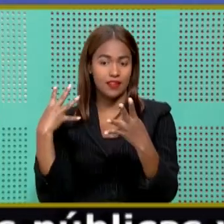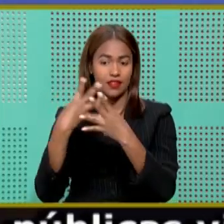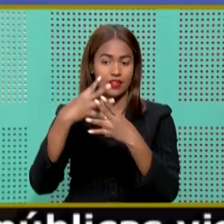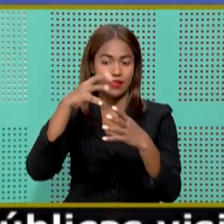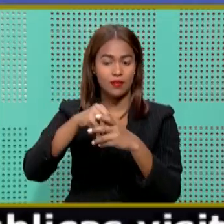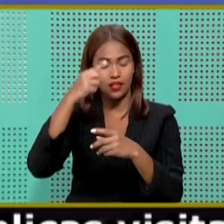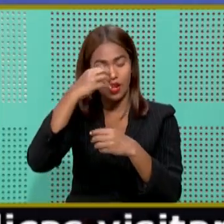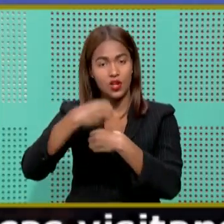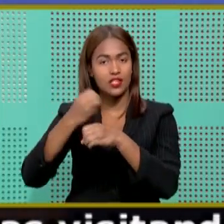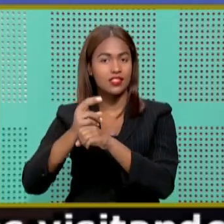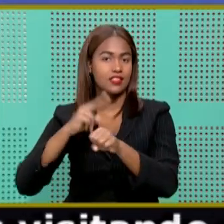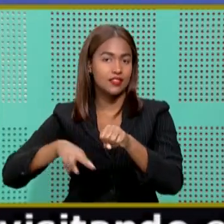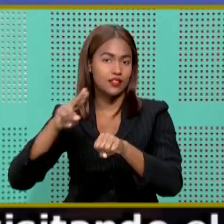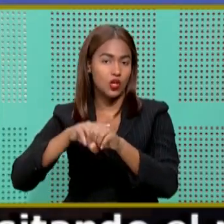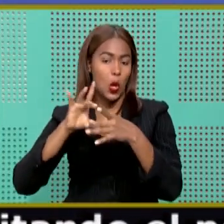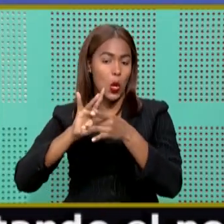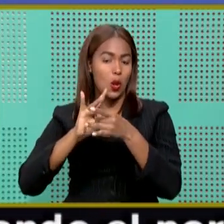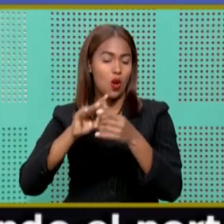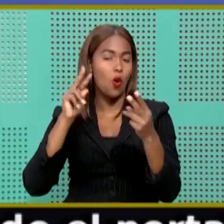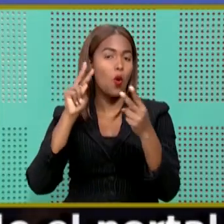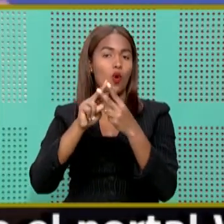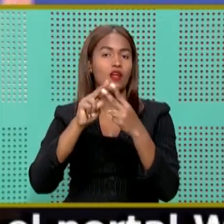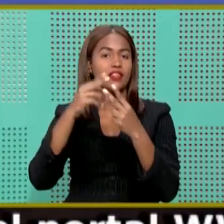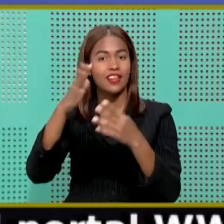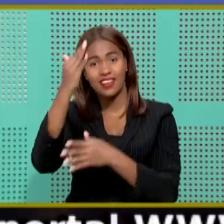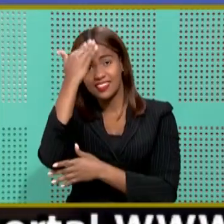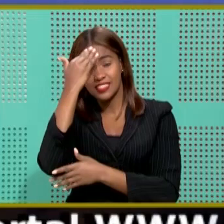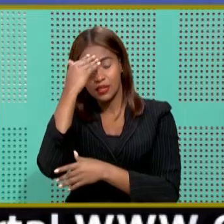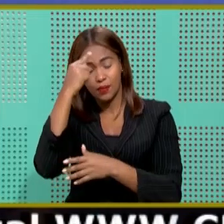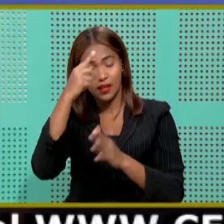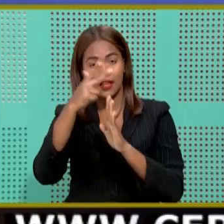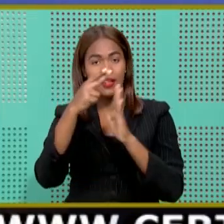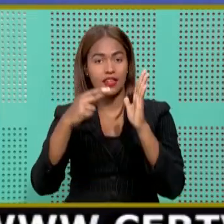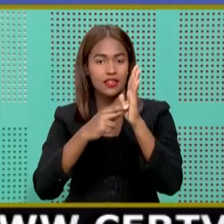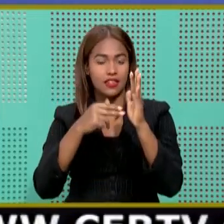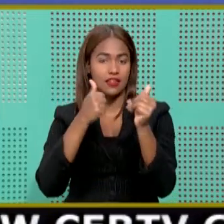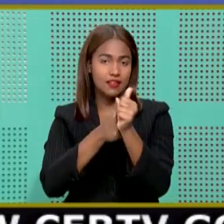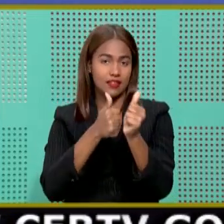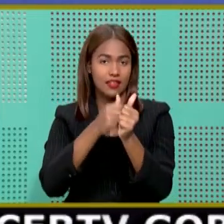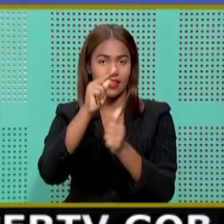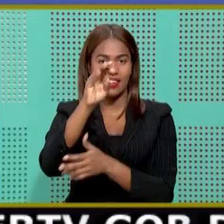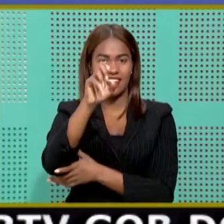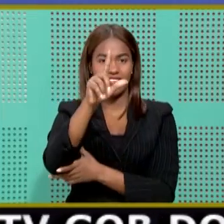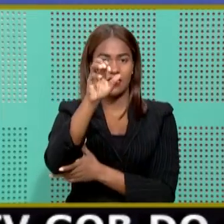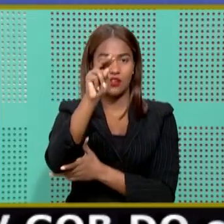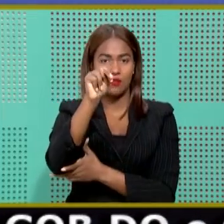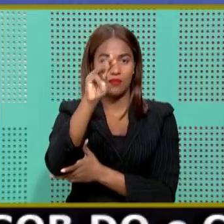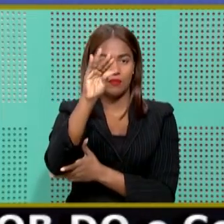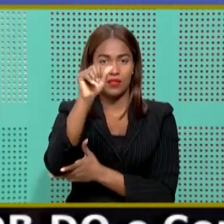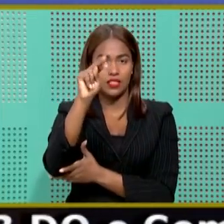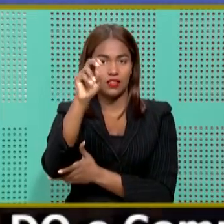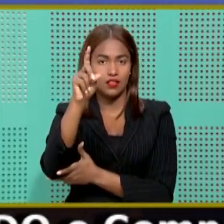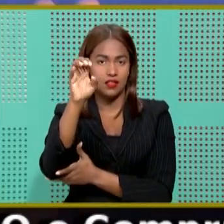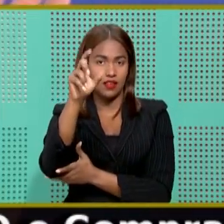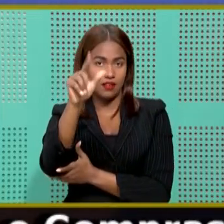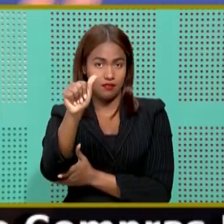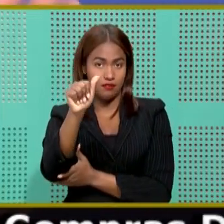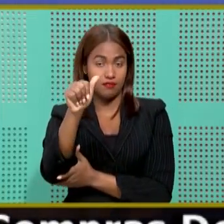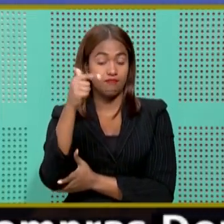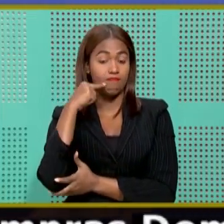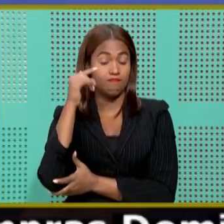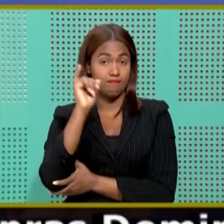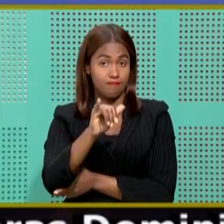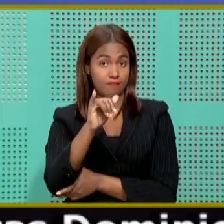de las Naciones Unidas, conocida precisamente como las reglas Nelson Mandela. De este modo, el interior de este